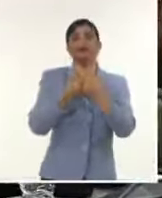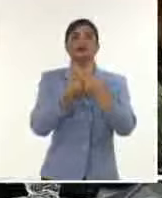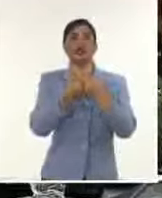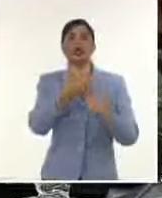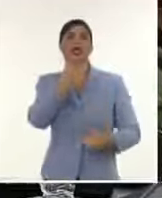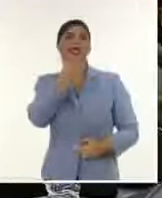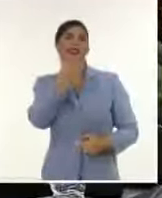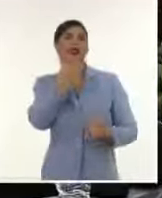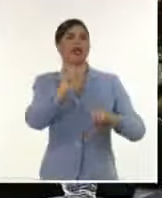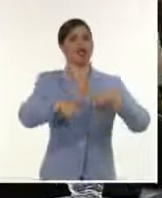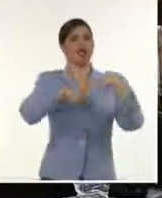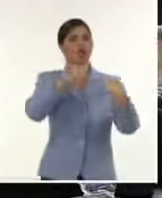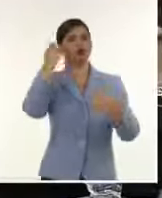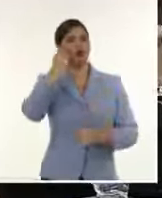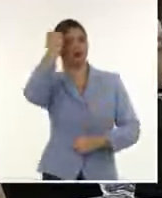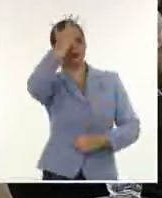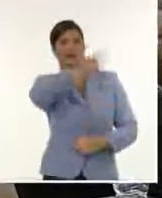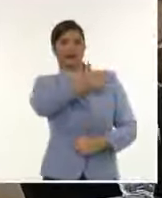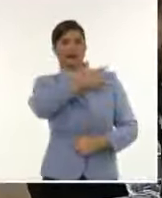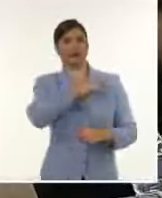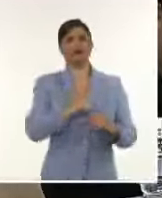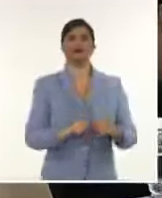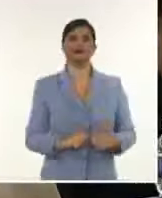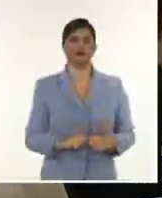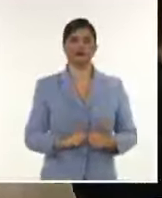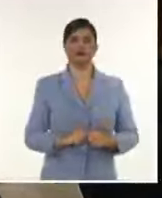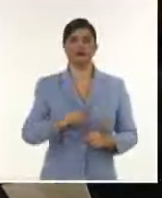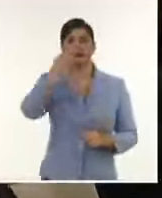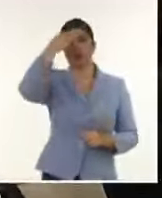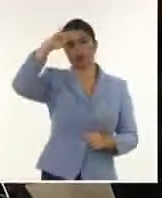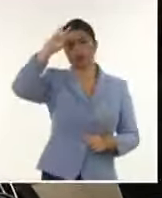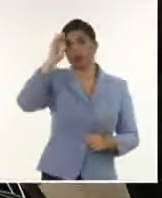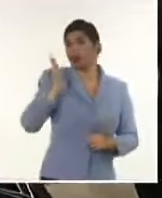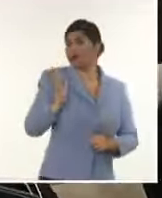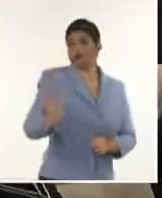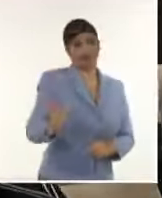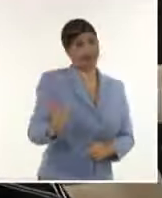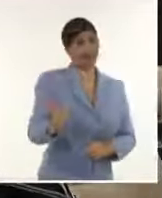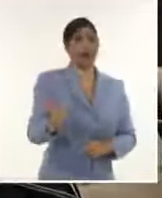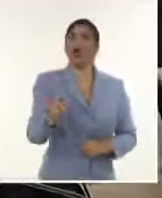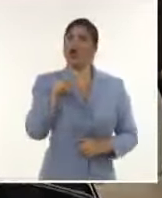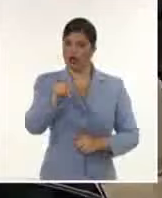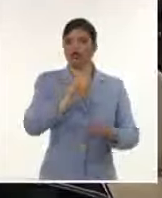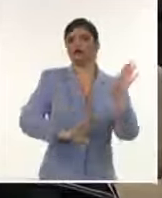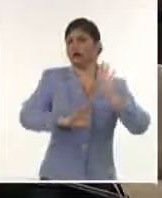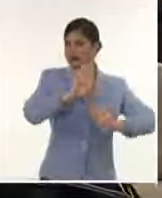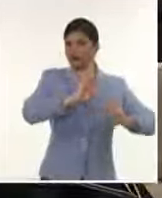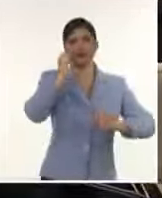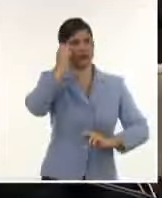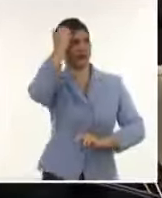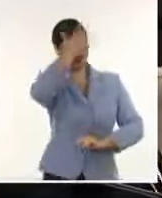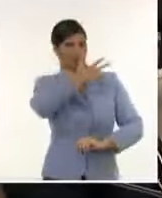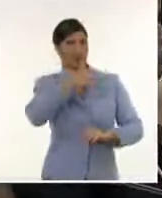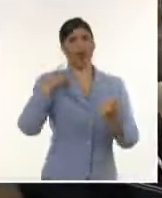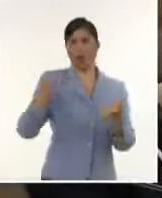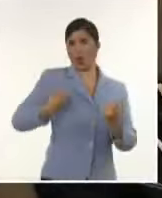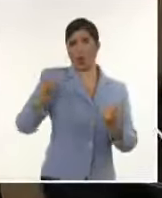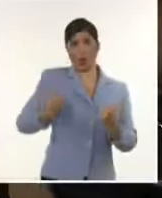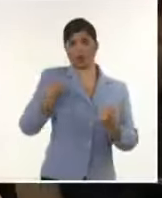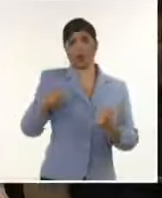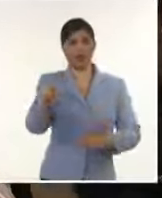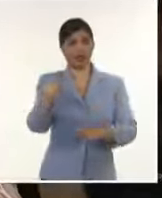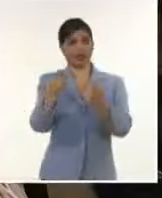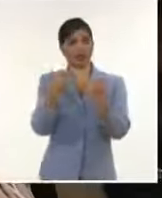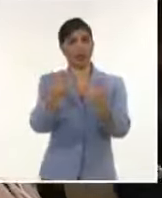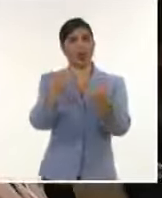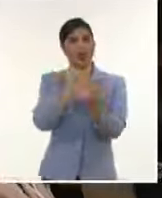ha mantenido de manera permanente al pueblo palestino y su lucha por ser, por el reconocimiento a esa Palestina libre y porque cesen también